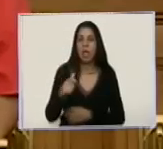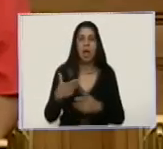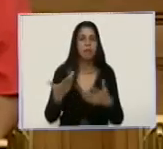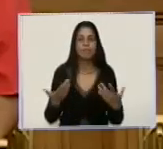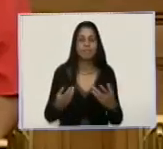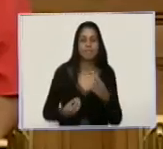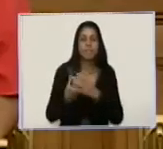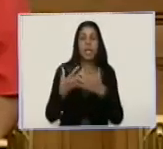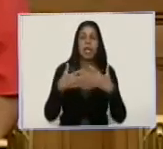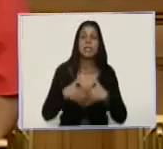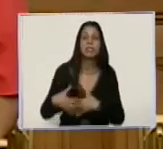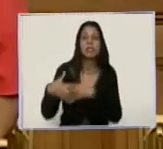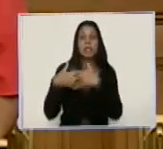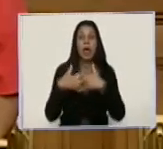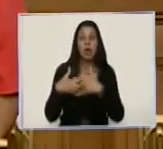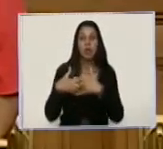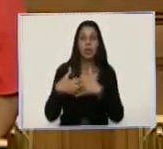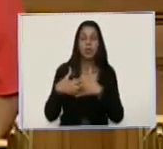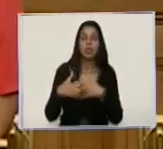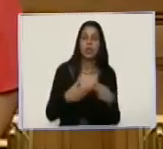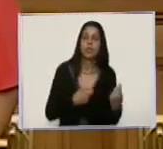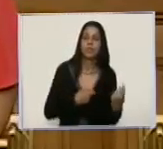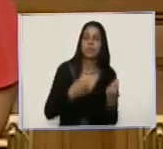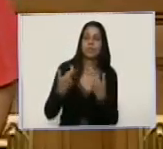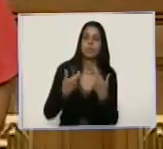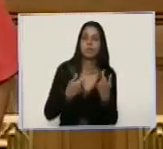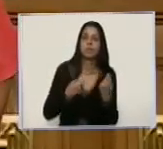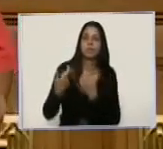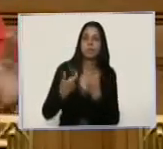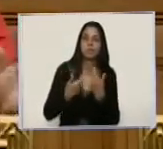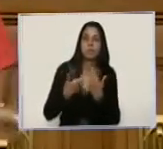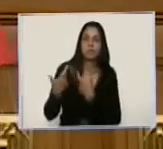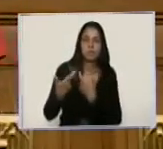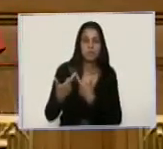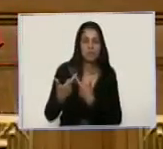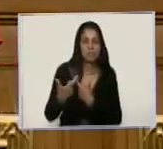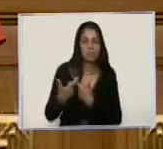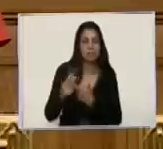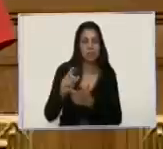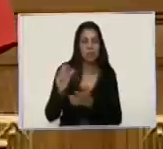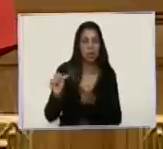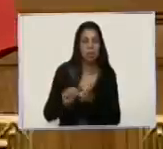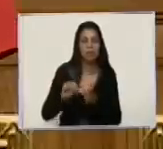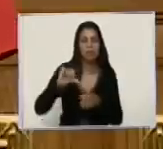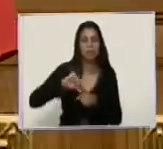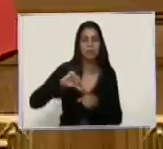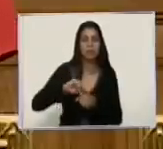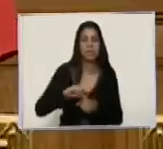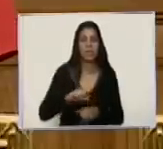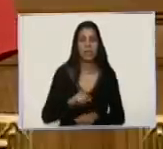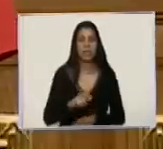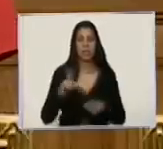Estados Unidos pasa a ser importador neto de petróleo. A eso no nos lo va a decir nadie. ¿Ah?